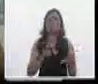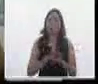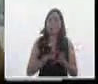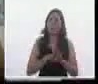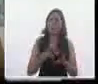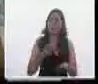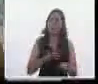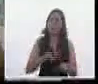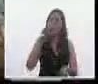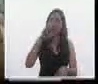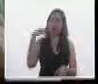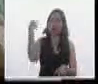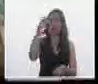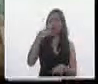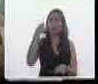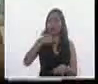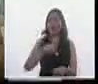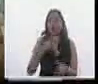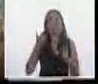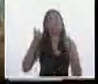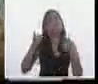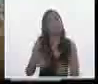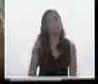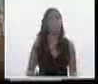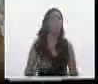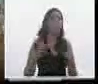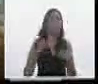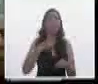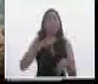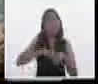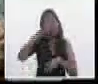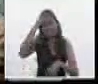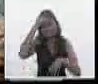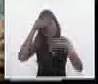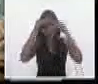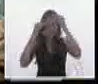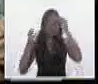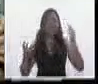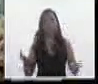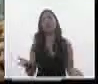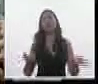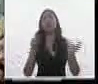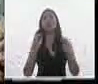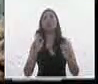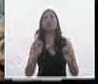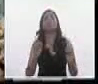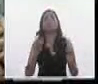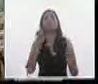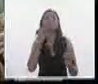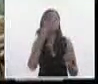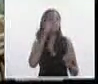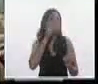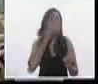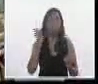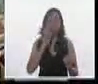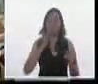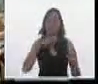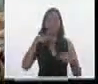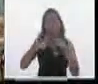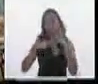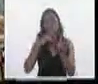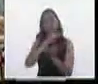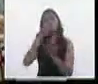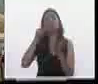más horas de escuela o cómo voy a hacer este Cómo voy a aprender más eh la parte de por ejemplo cuando llegas a